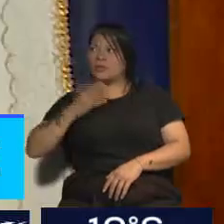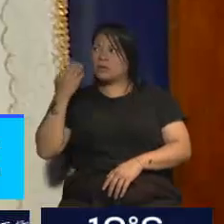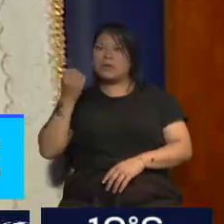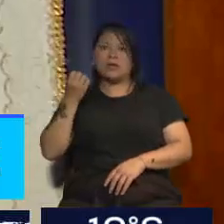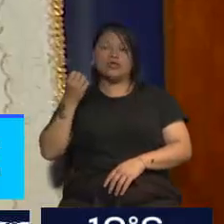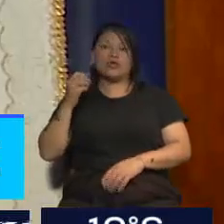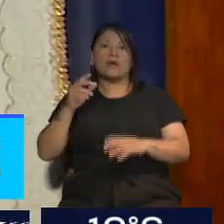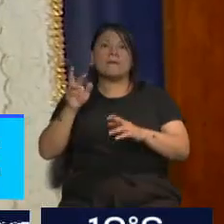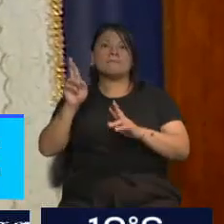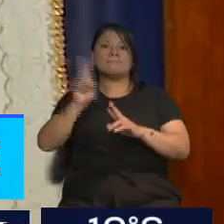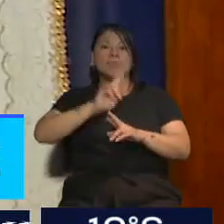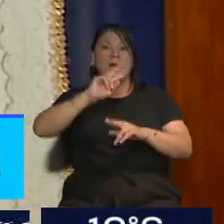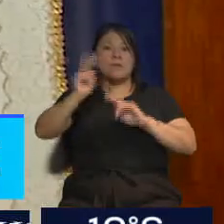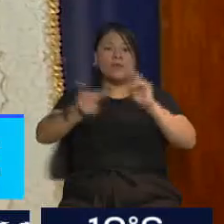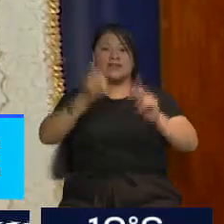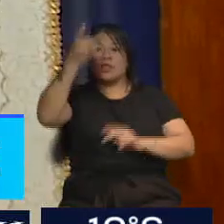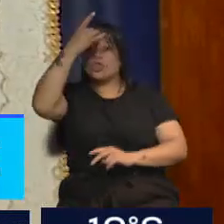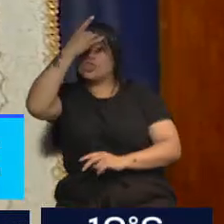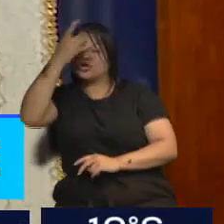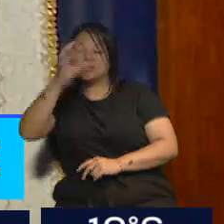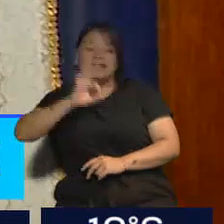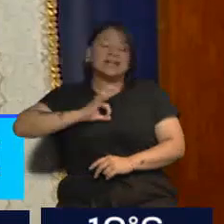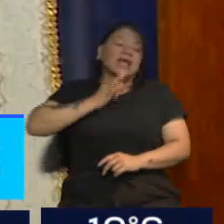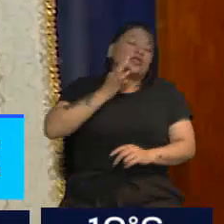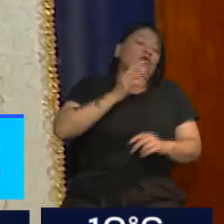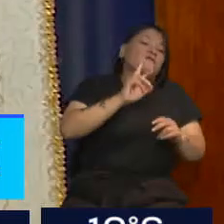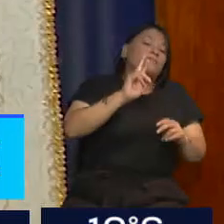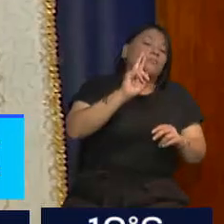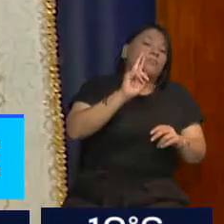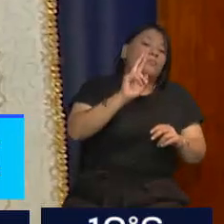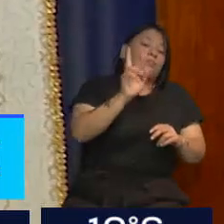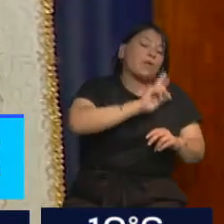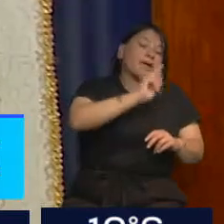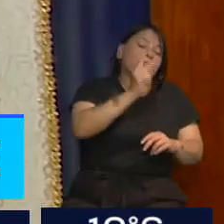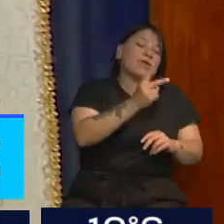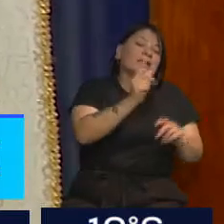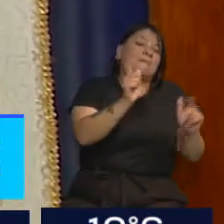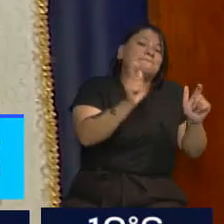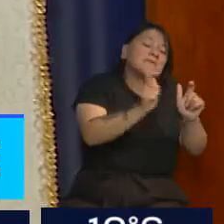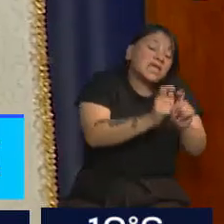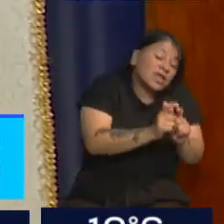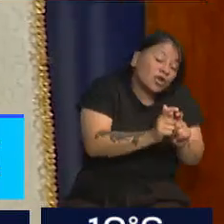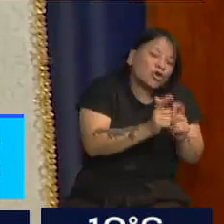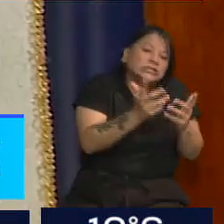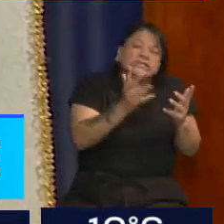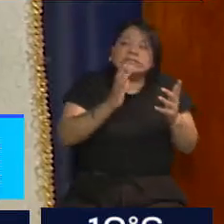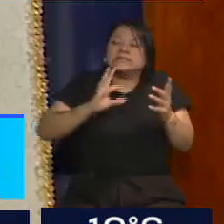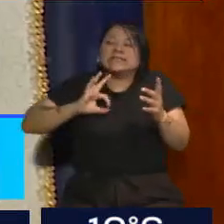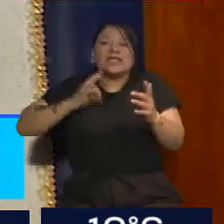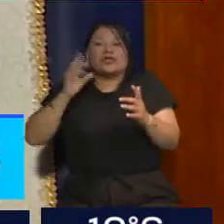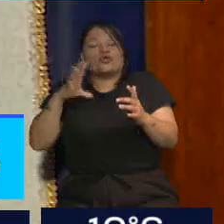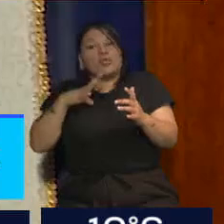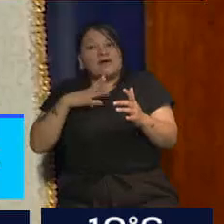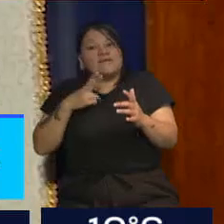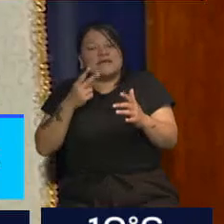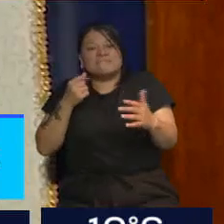12 femicidios, bueno, este año estamos mejor, pero bueno, lo cierto es que el año todavía no termina y se vienen fechas muy complejas